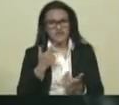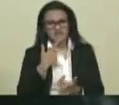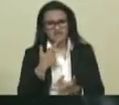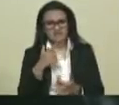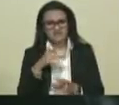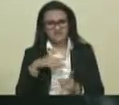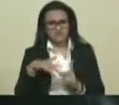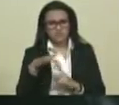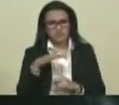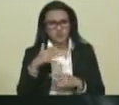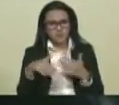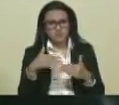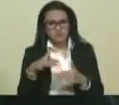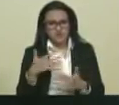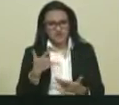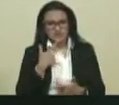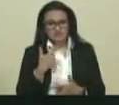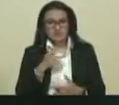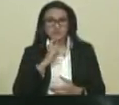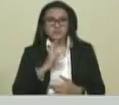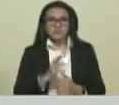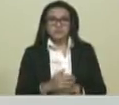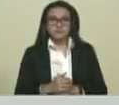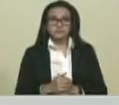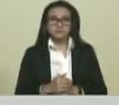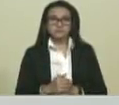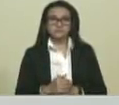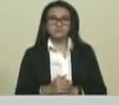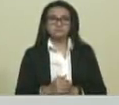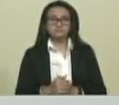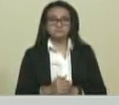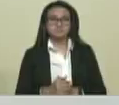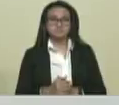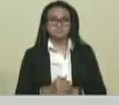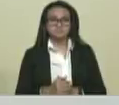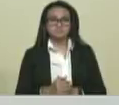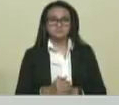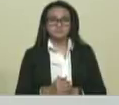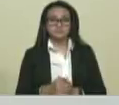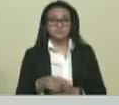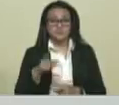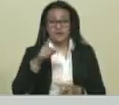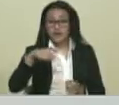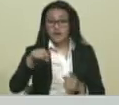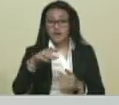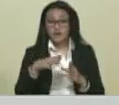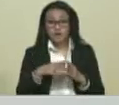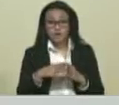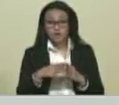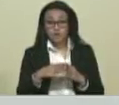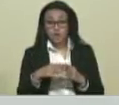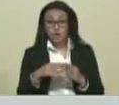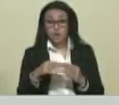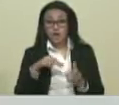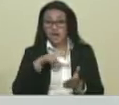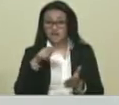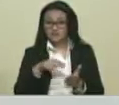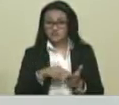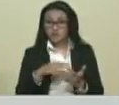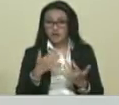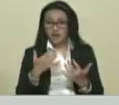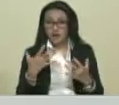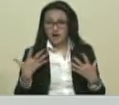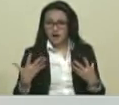este proceso? Gracias. Mira, ellos están, tanto unos como los otros, los observadores nacionales y